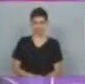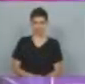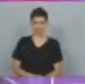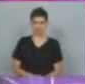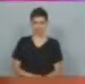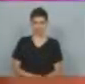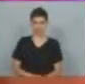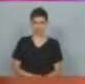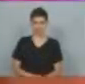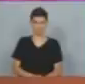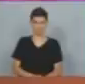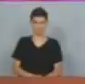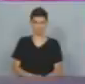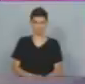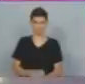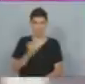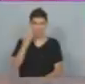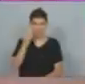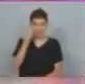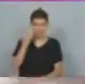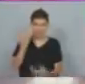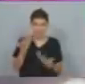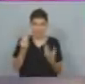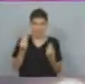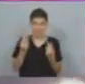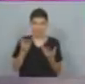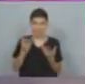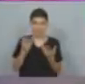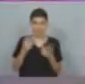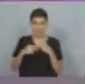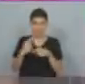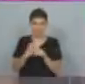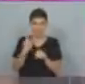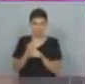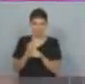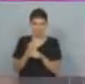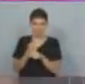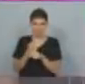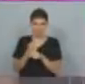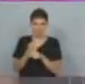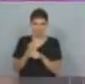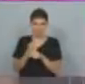¿Eh? Ay, ay, ay, ay. Ay, ay, ay. No, no podemos seguir. ¡Qué boludo! Ahora,